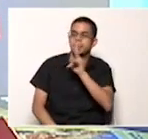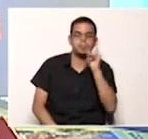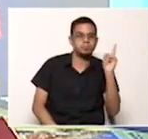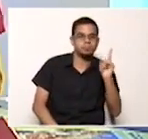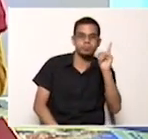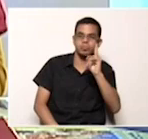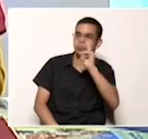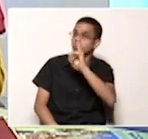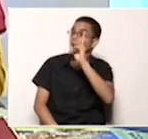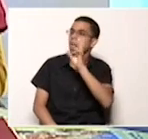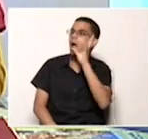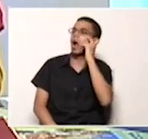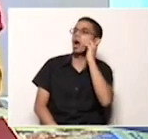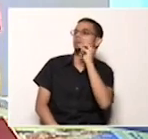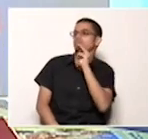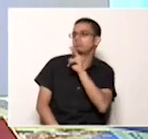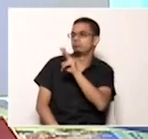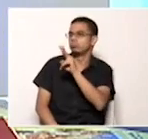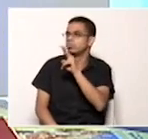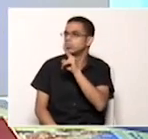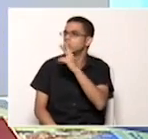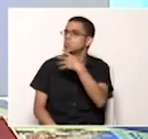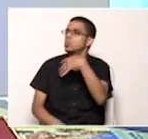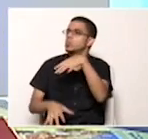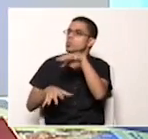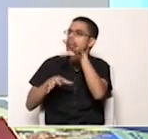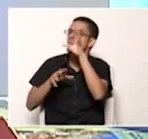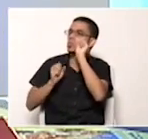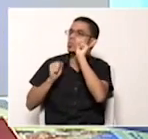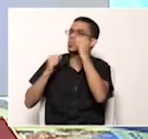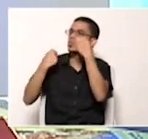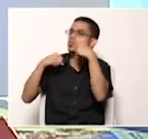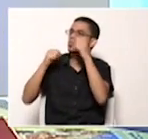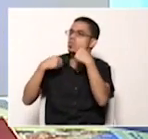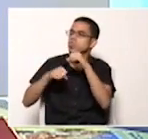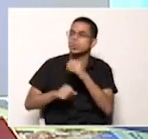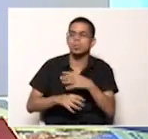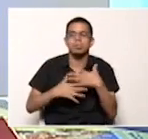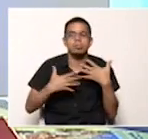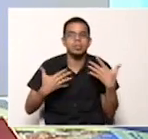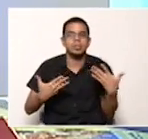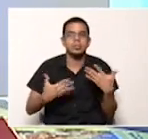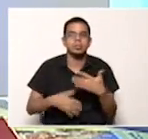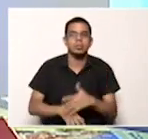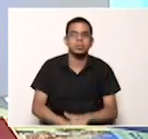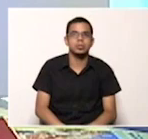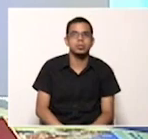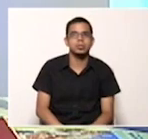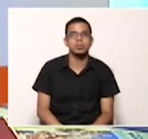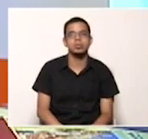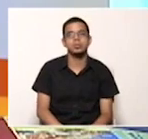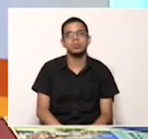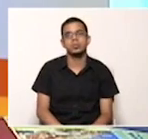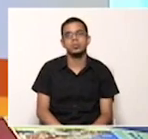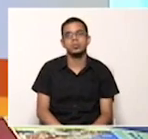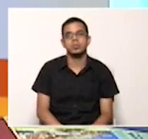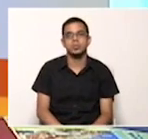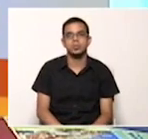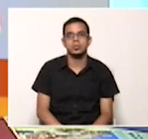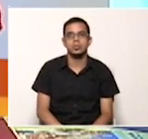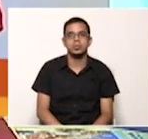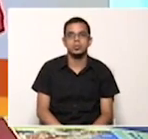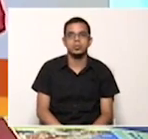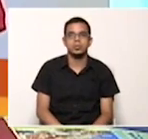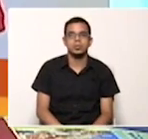por este lugar, pueda ir afianzando, identificando los elementos del árbol y en consecuencia